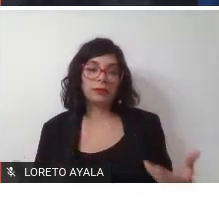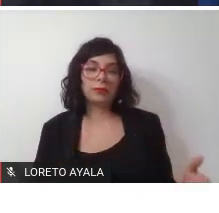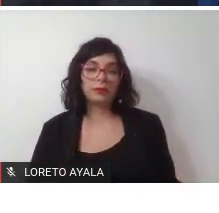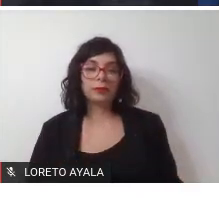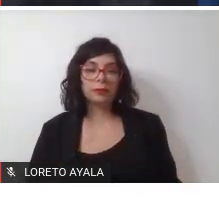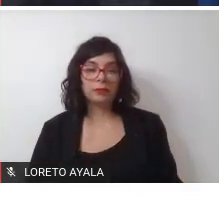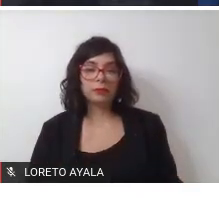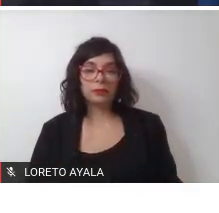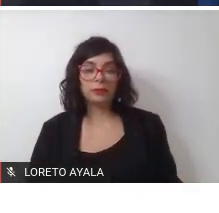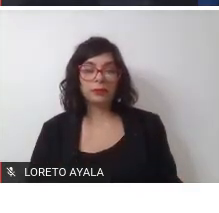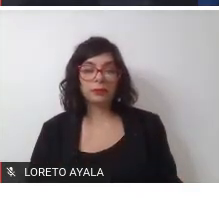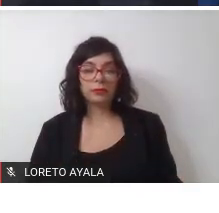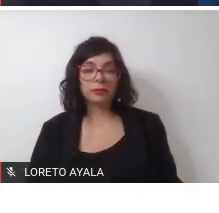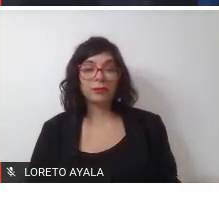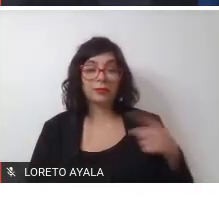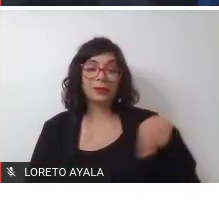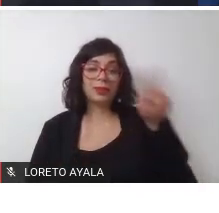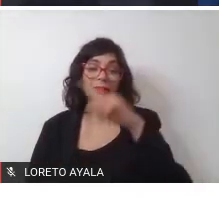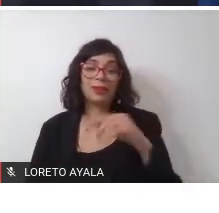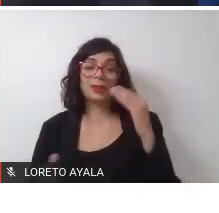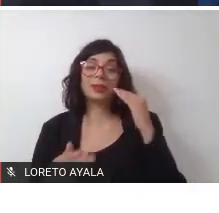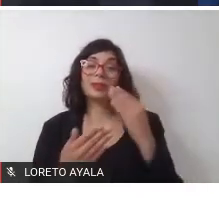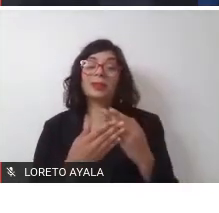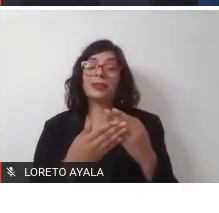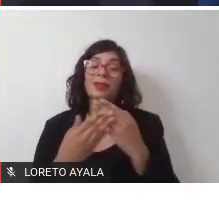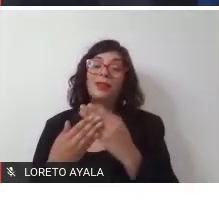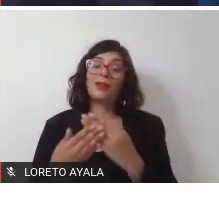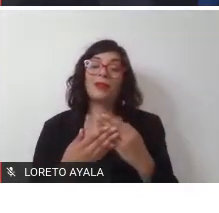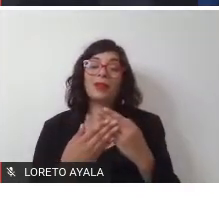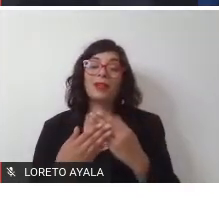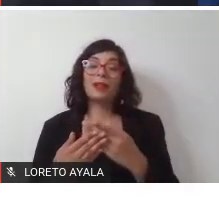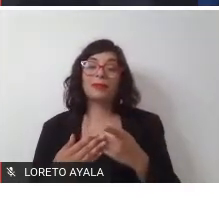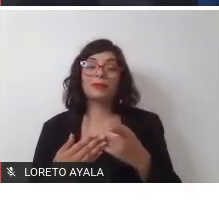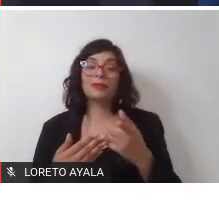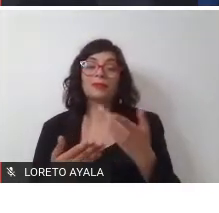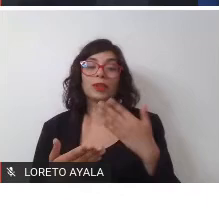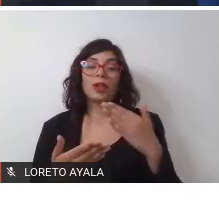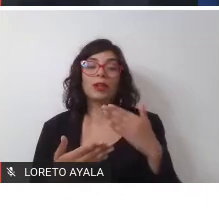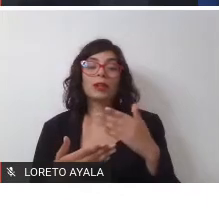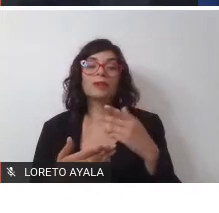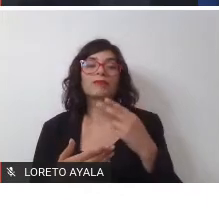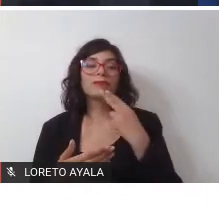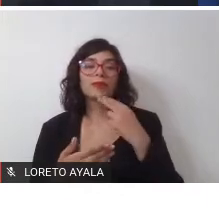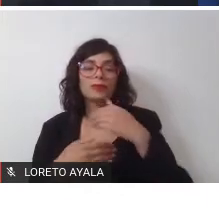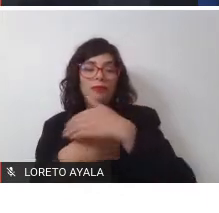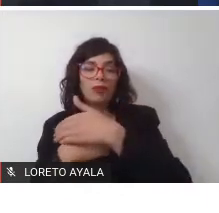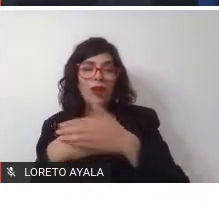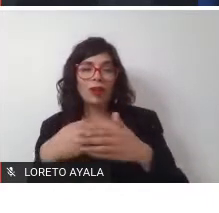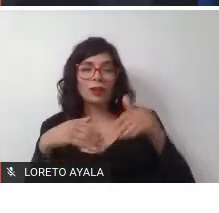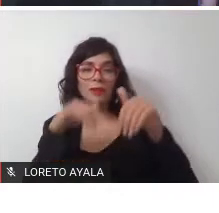estos chicos son de una escuela costera, unidocente, ¿ya?